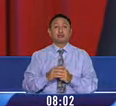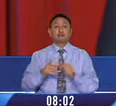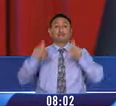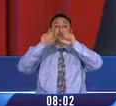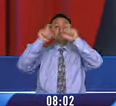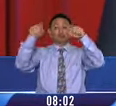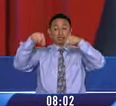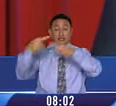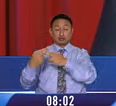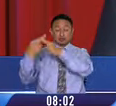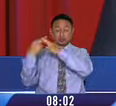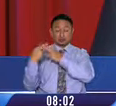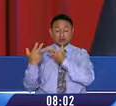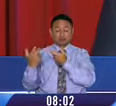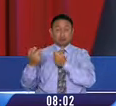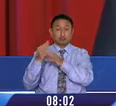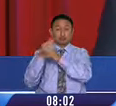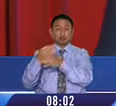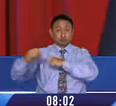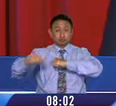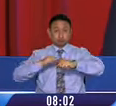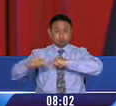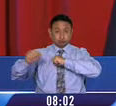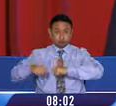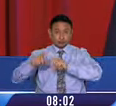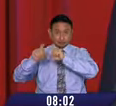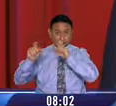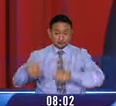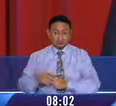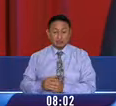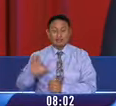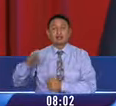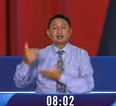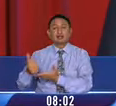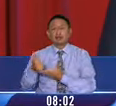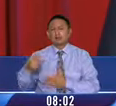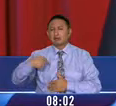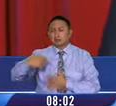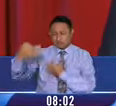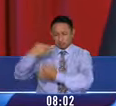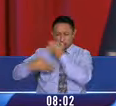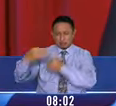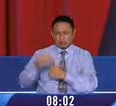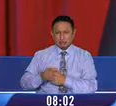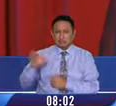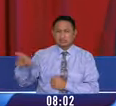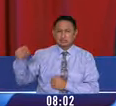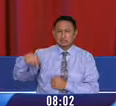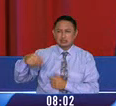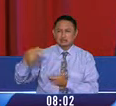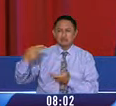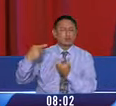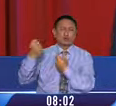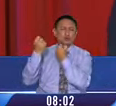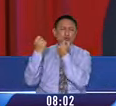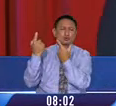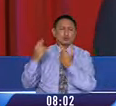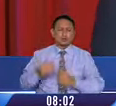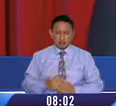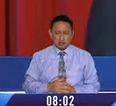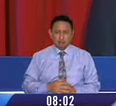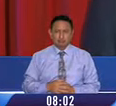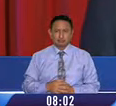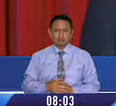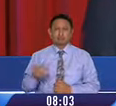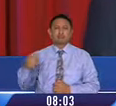que está encargado de la operación del metro es ayúdeme a entender bien su comunicado. Al buen entender las pocas palabras,